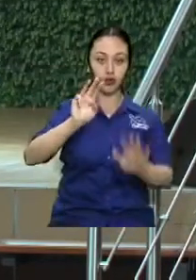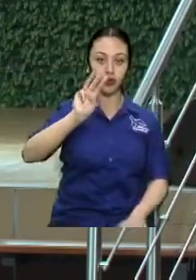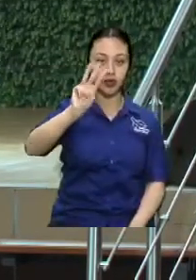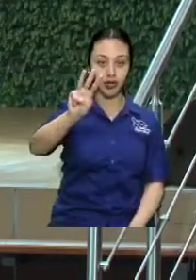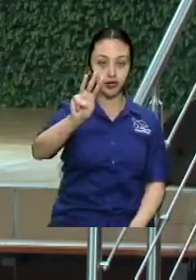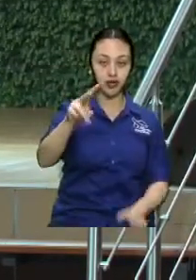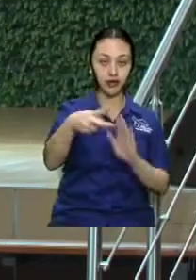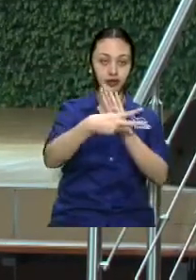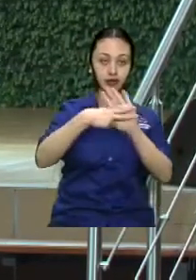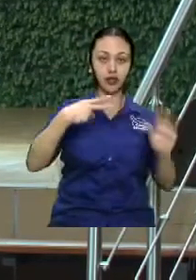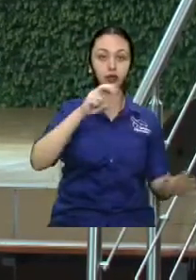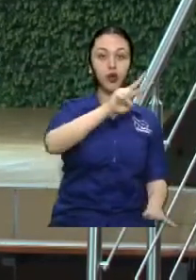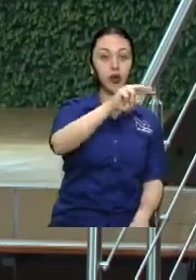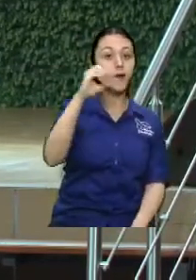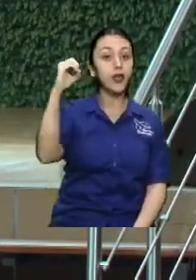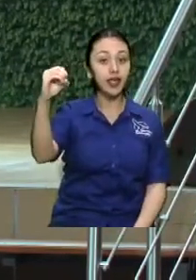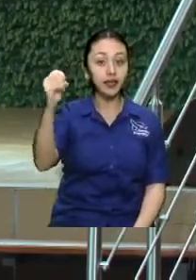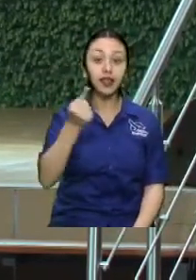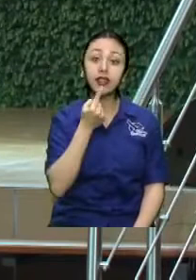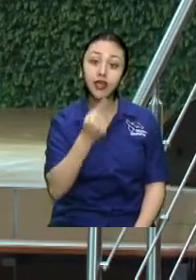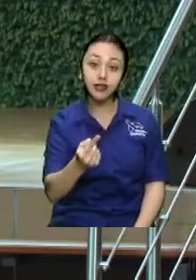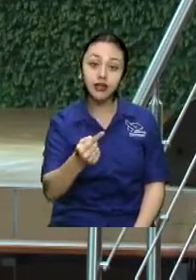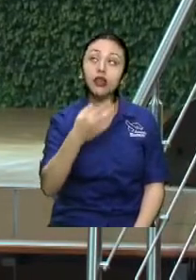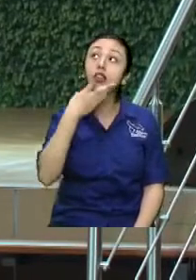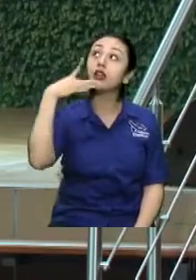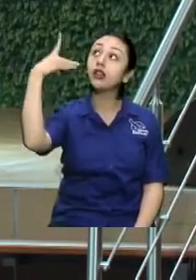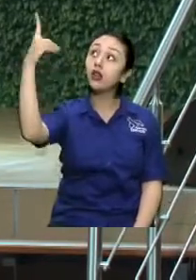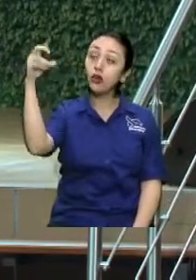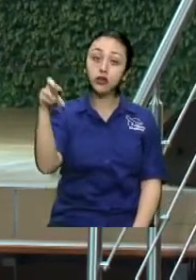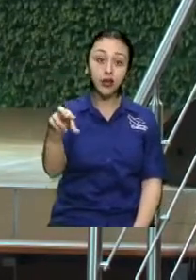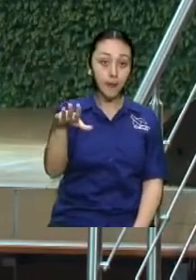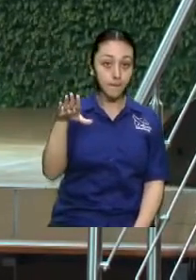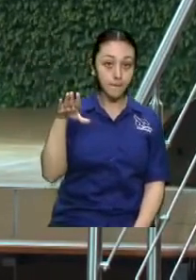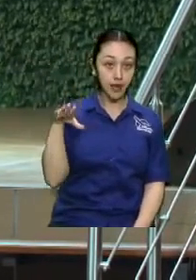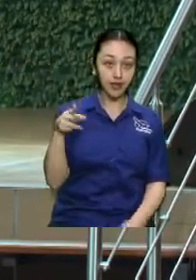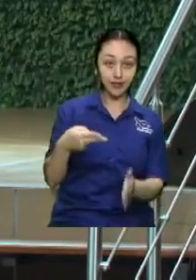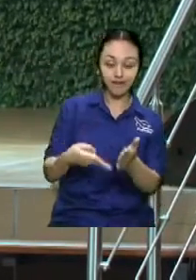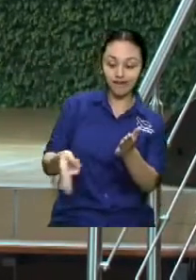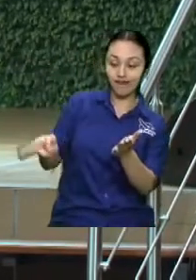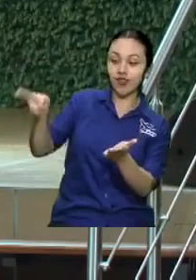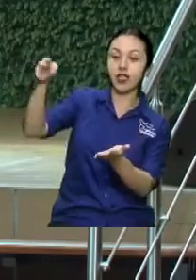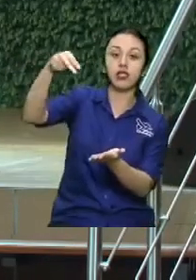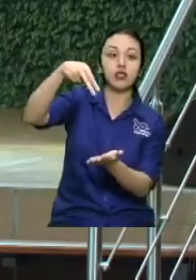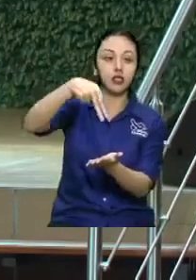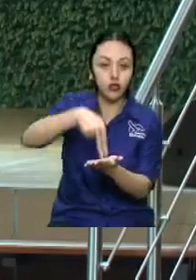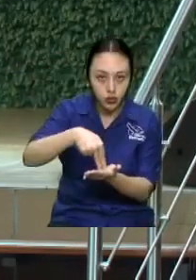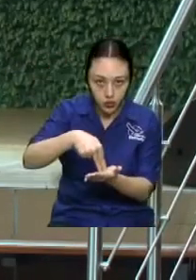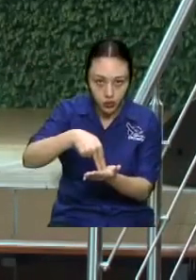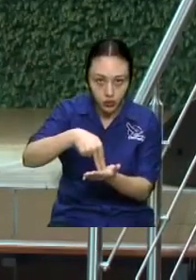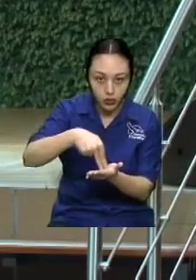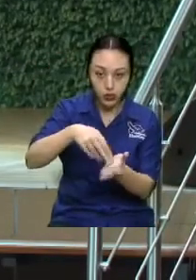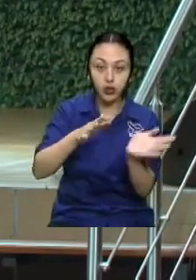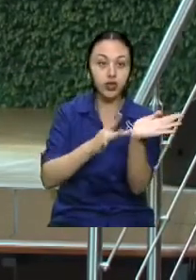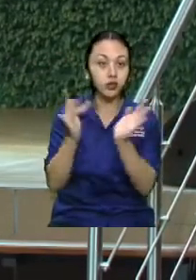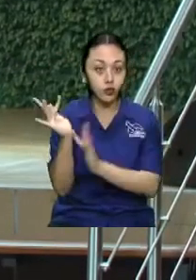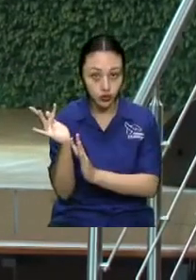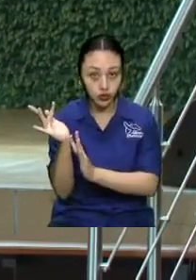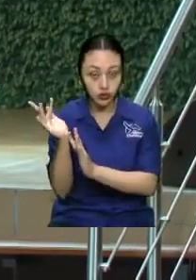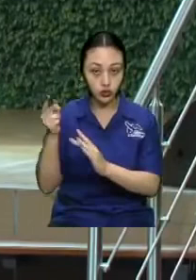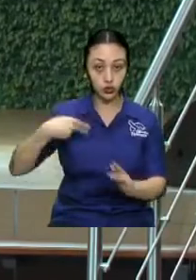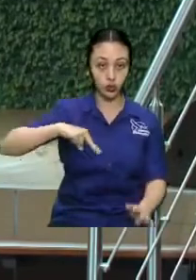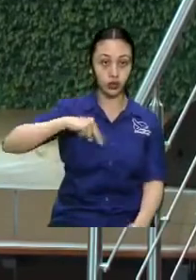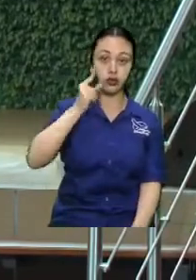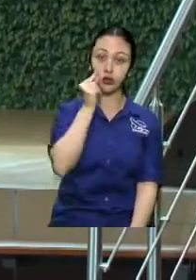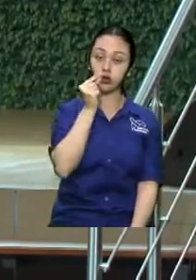el Dios de paz, que resucitó de entre los muertos a Jesús nuestro Señor, el